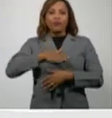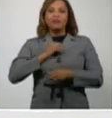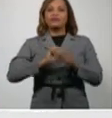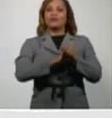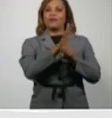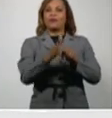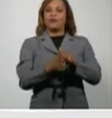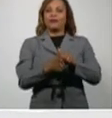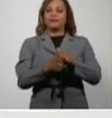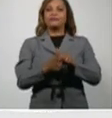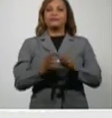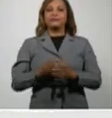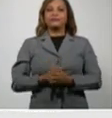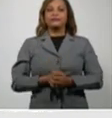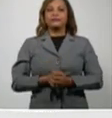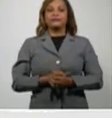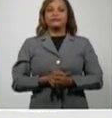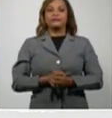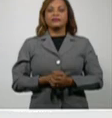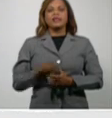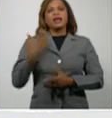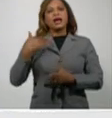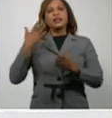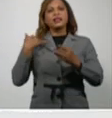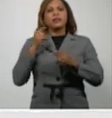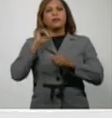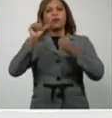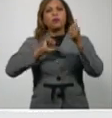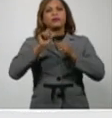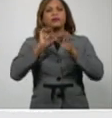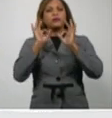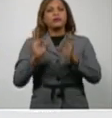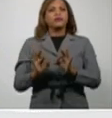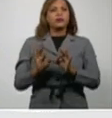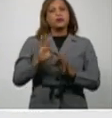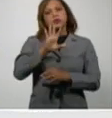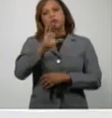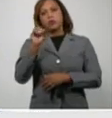porque realmente ya hace un tiempo que viene en comportamiento entre un 50 a un